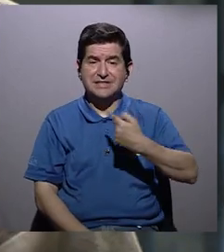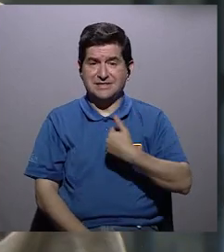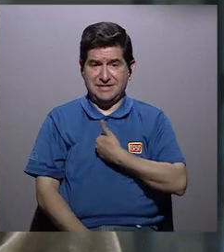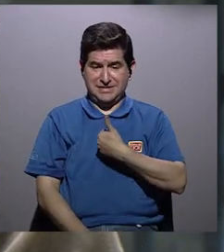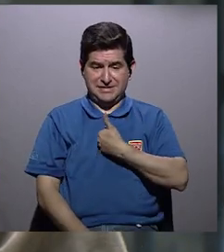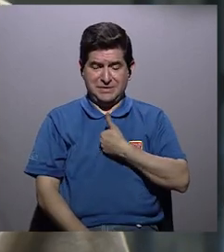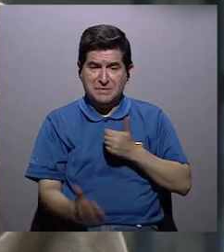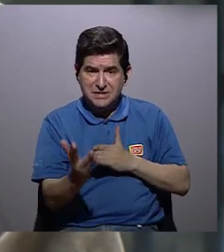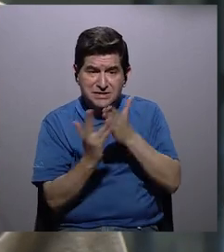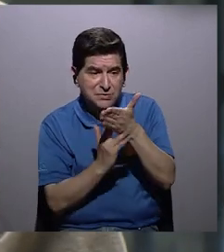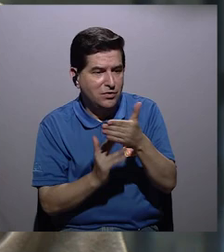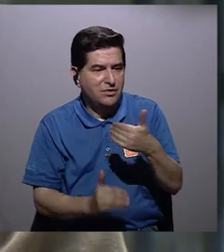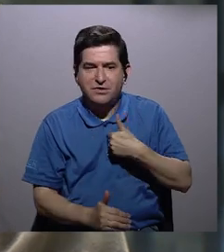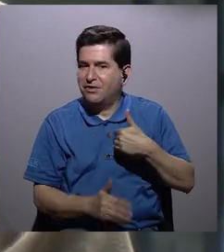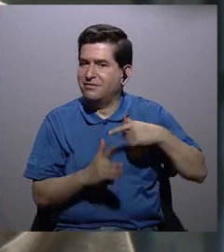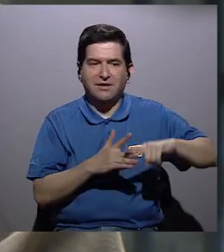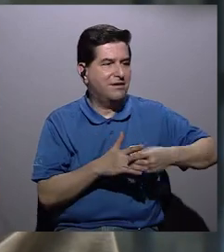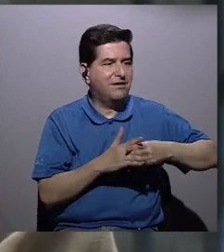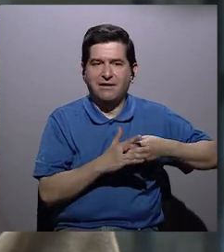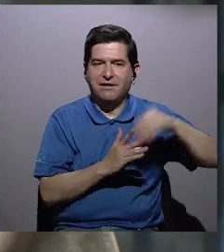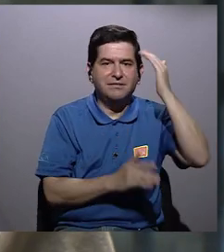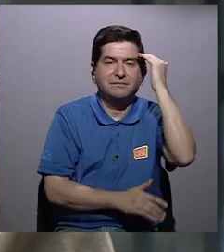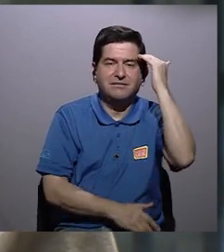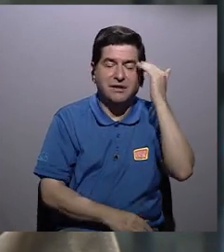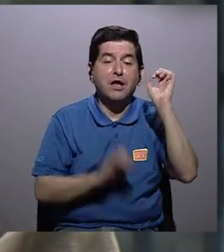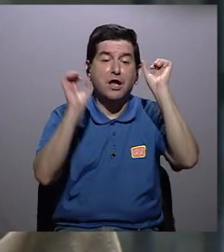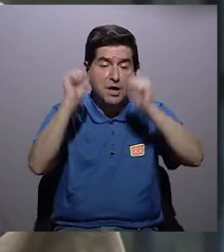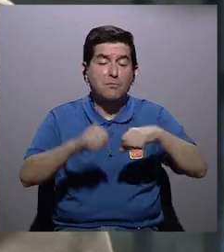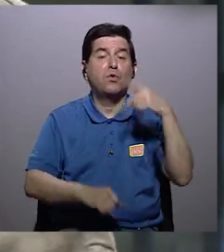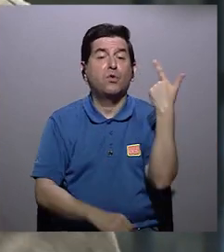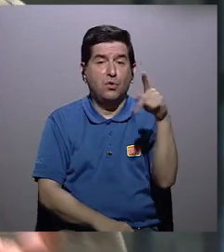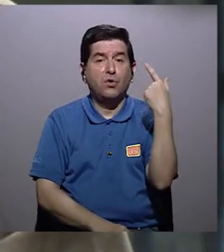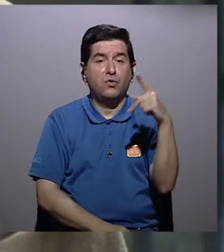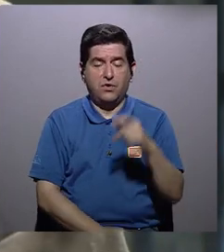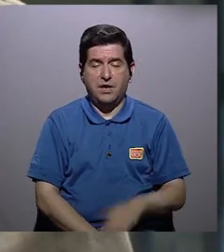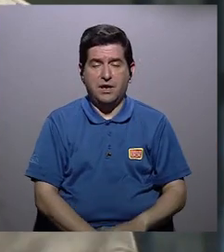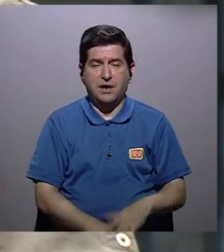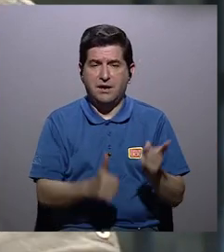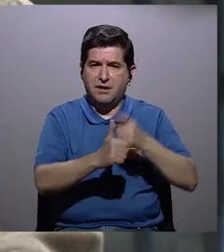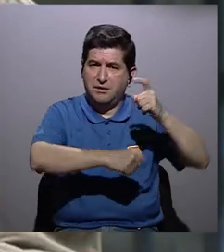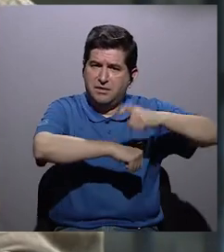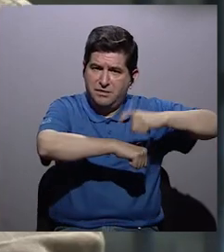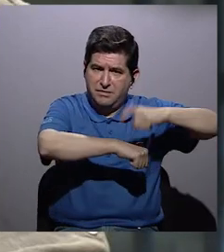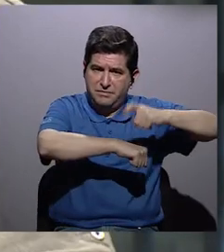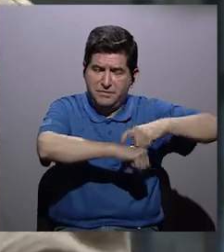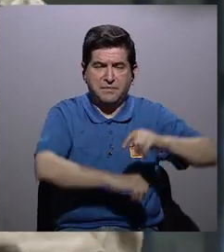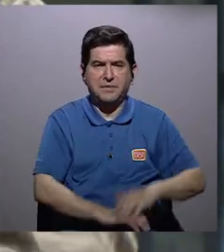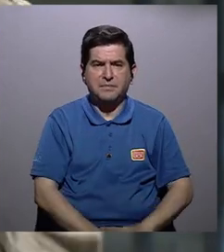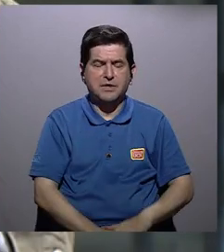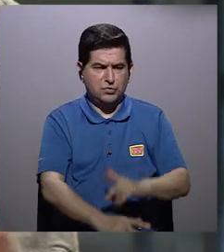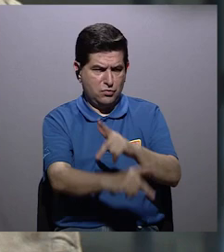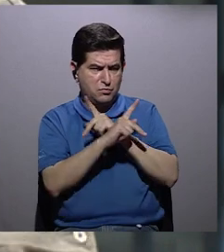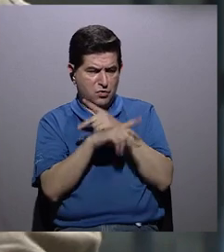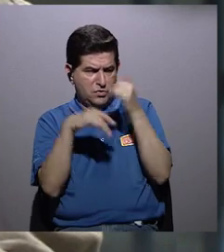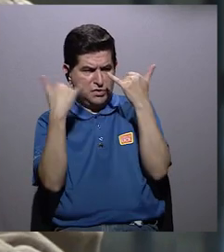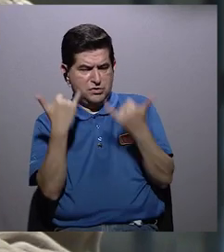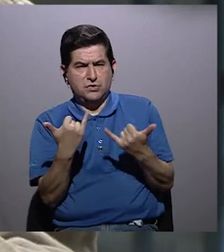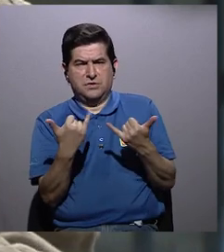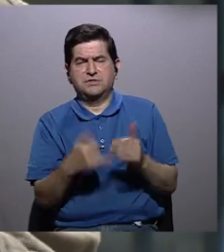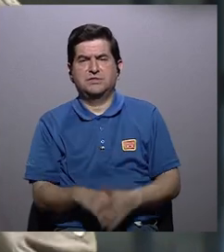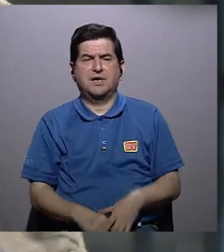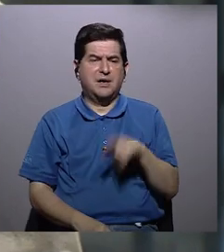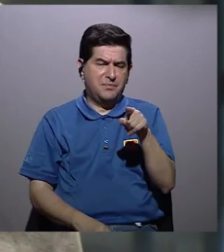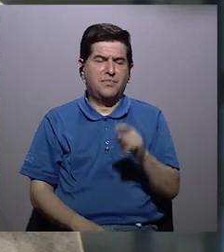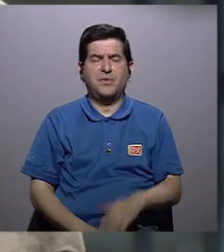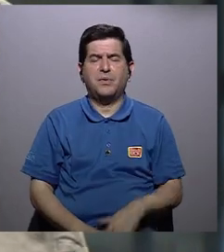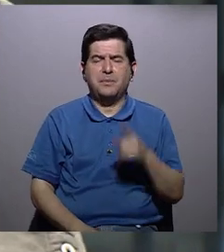sí solo, no necesariamente va a tener las herramientas, y ahí sí podría haber un factor de riesgo que en principio, cuando está protegido por esa